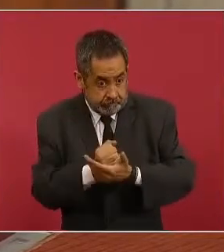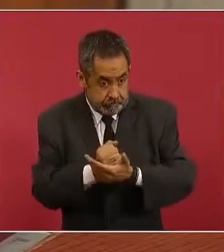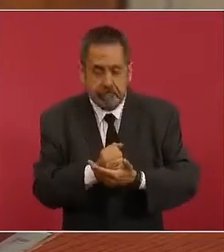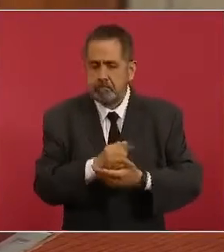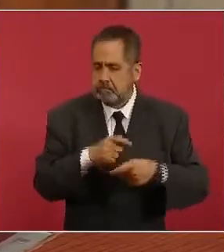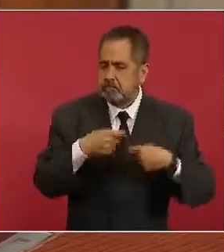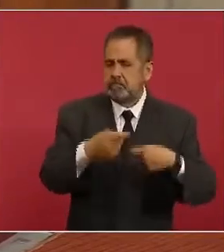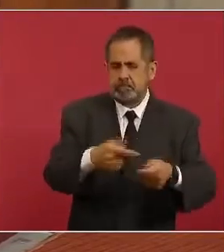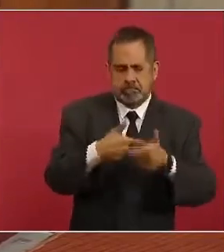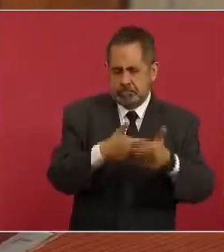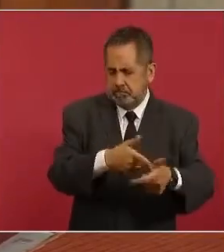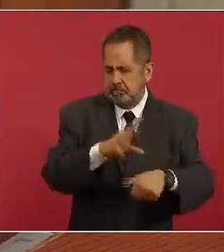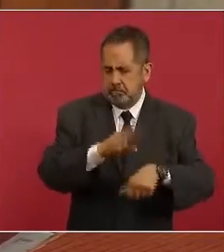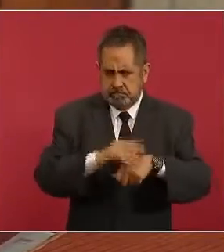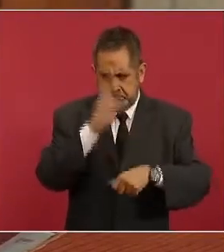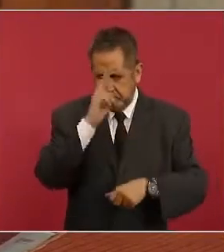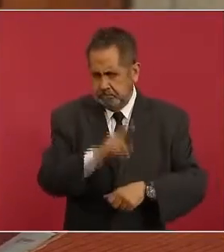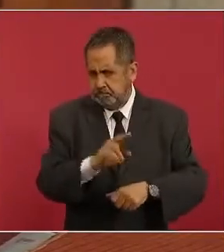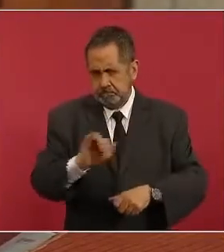operación.